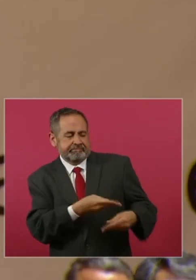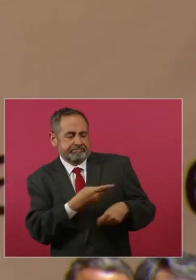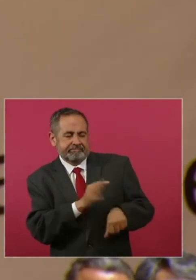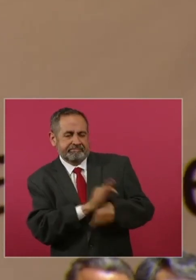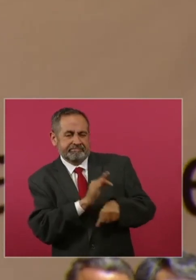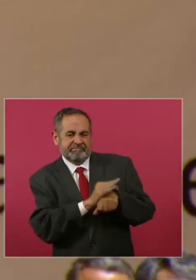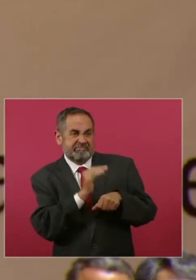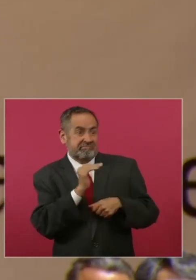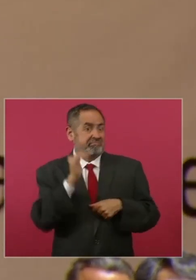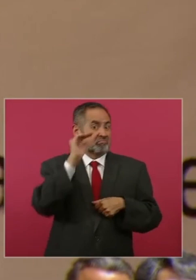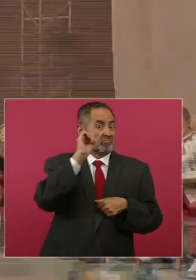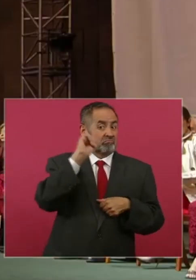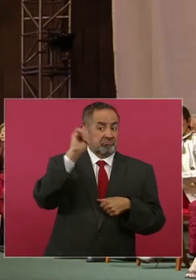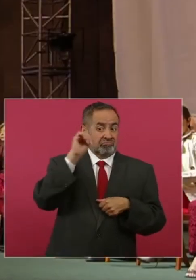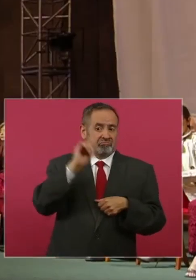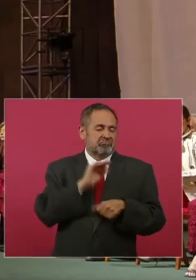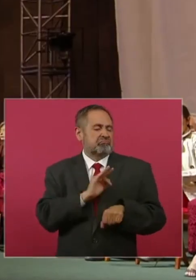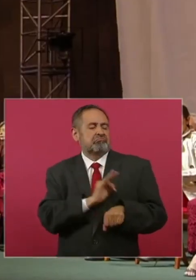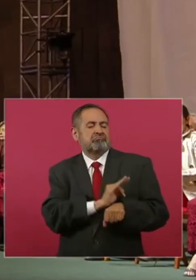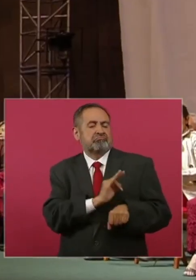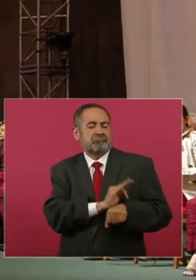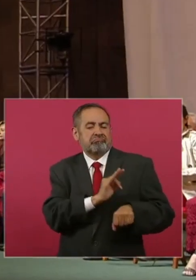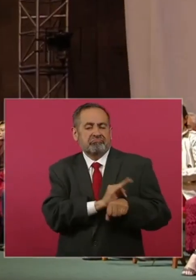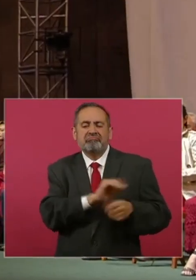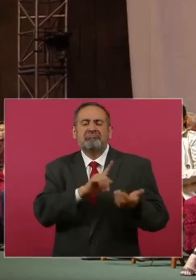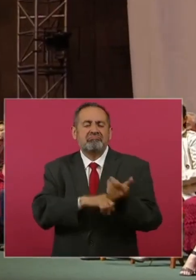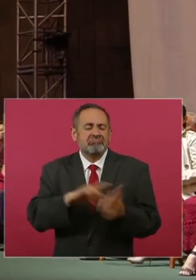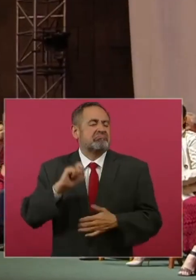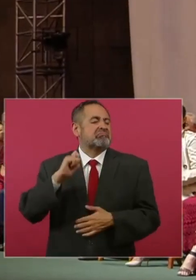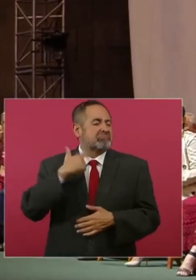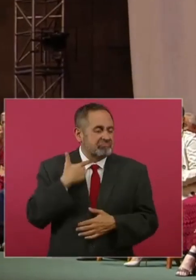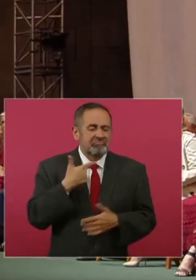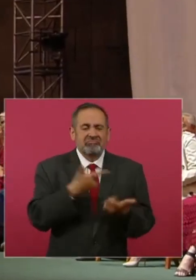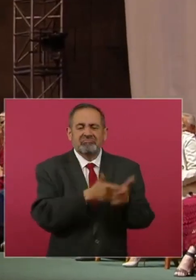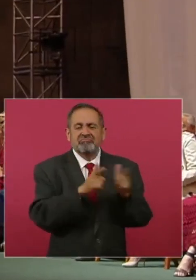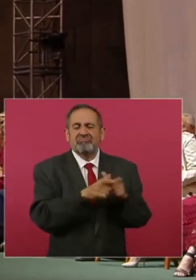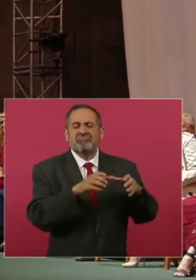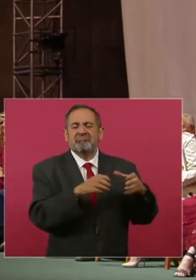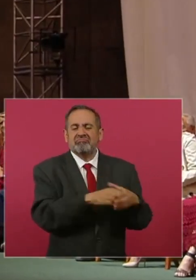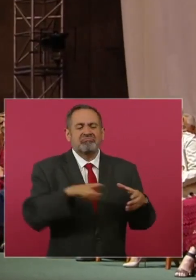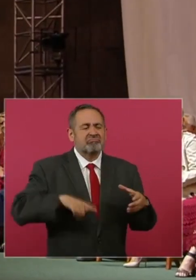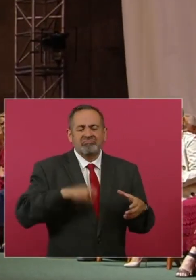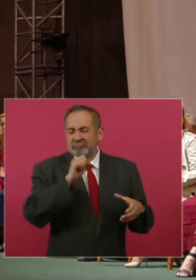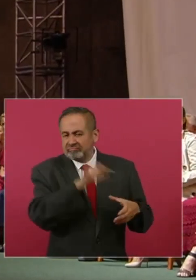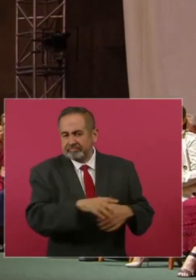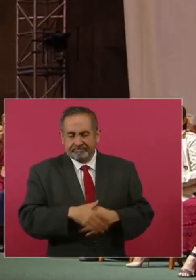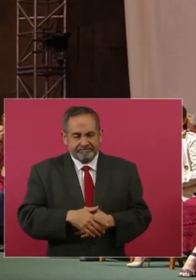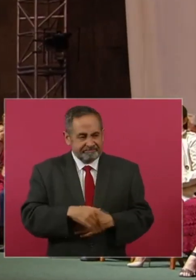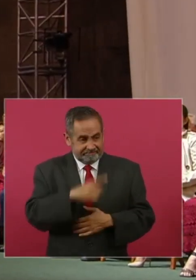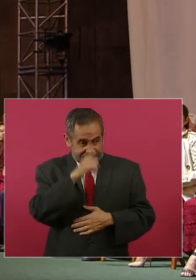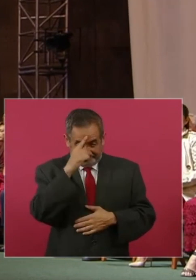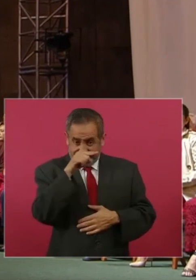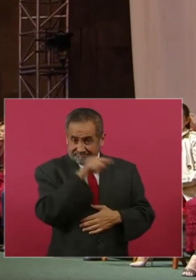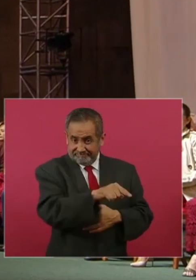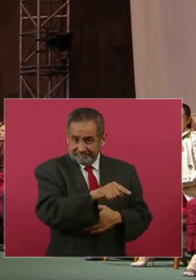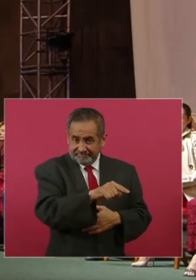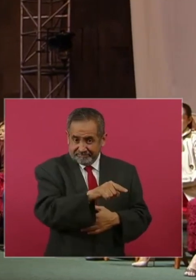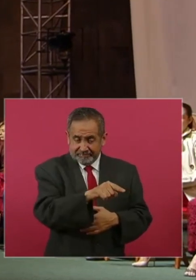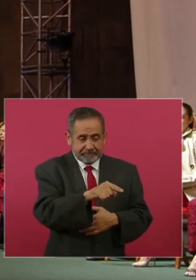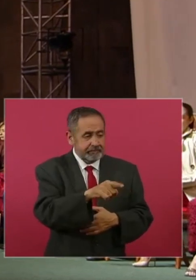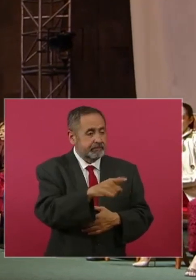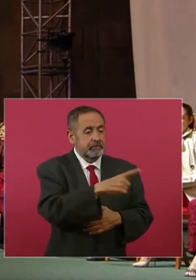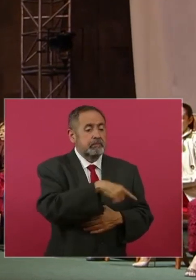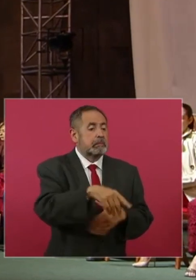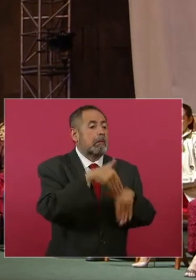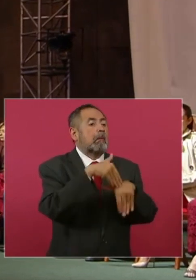del más alto and corruption at the highest levels régimen of the old regime. Y a él and that guy le